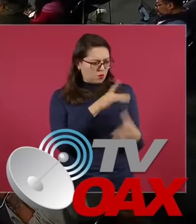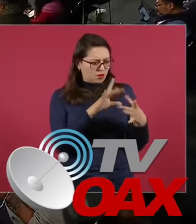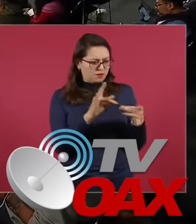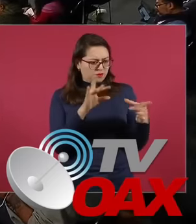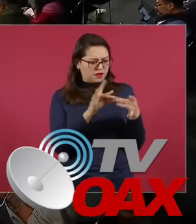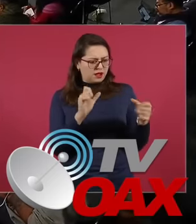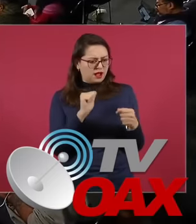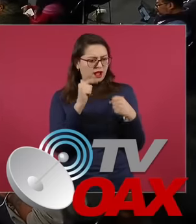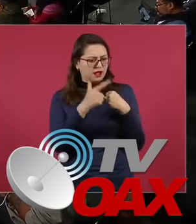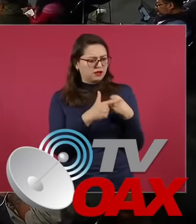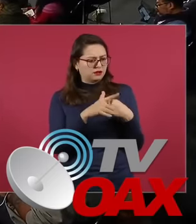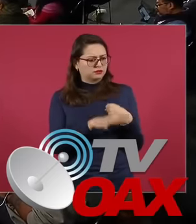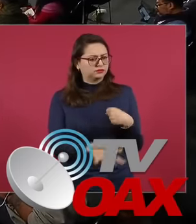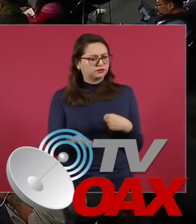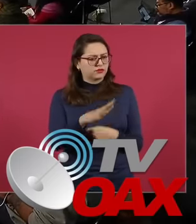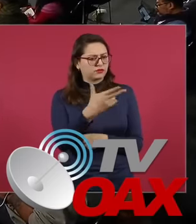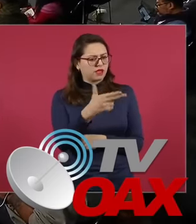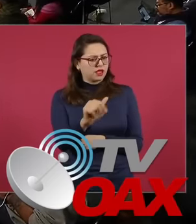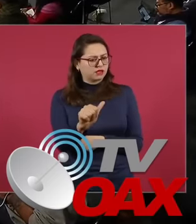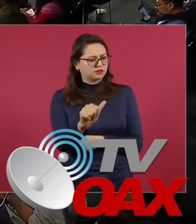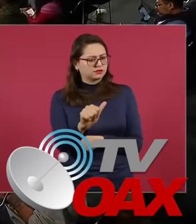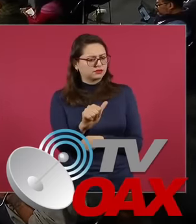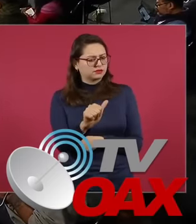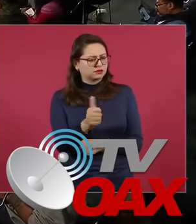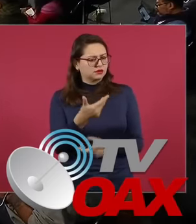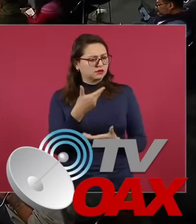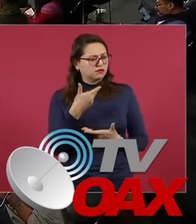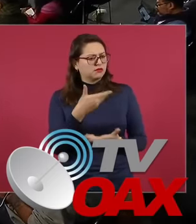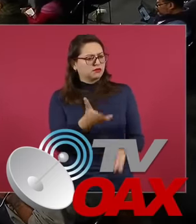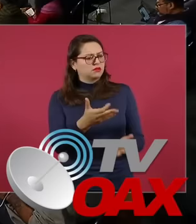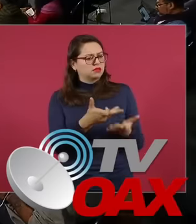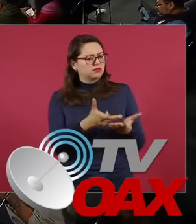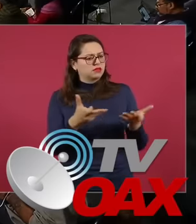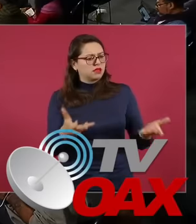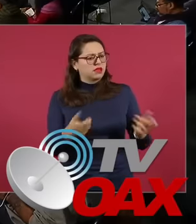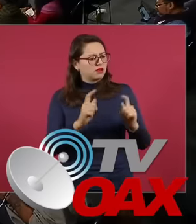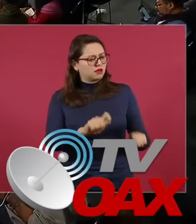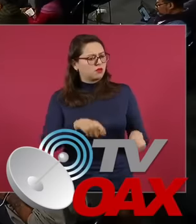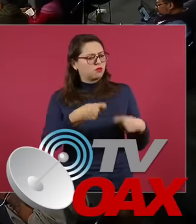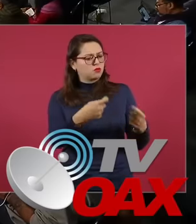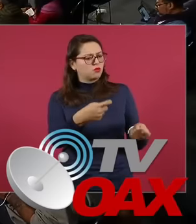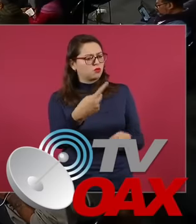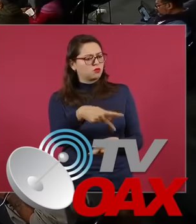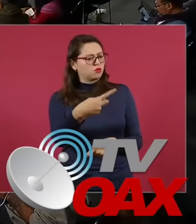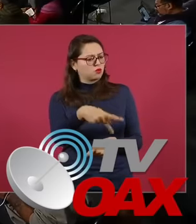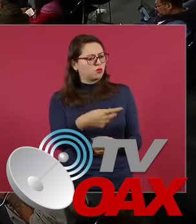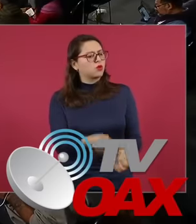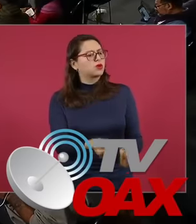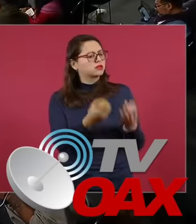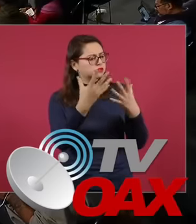comente cuántas hectáreas se van a entregar a los pueblos yaquis